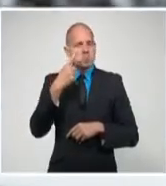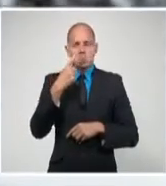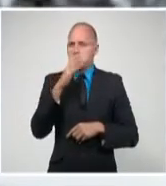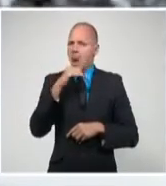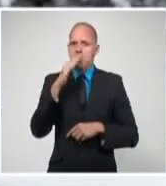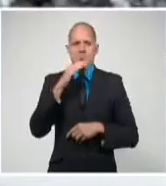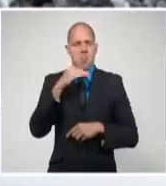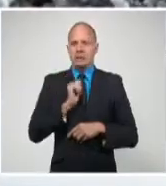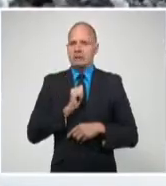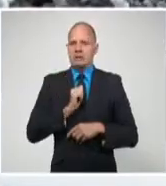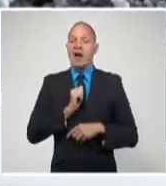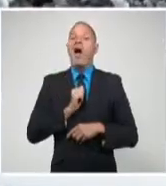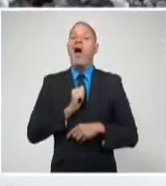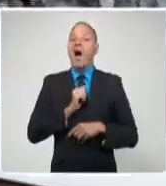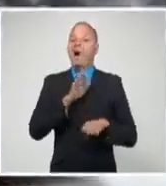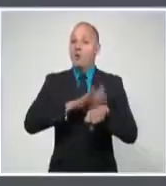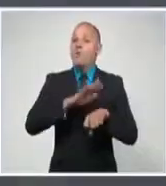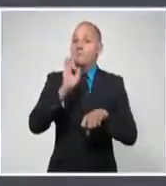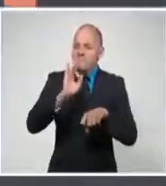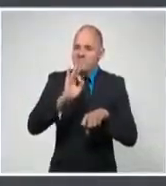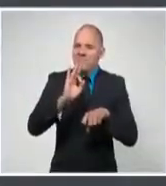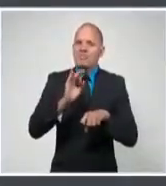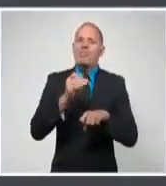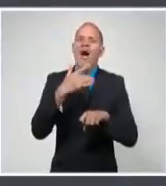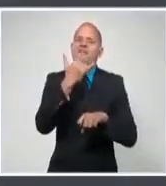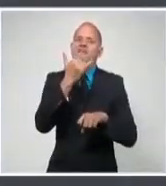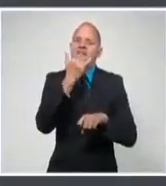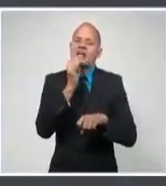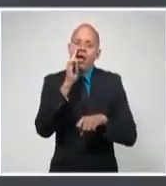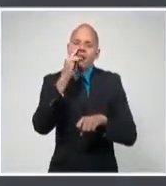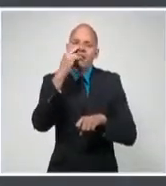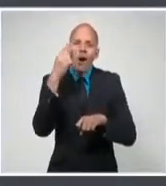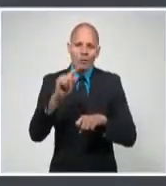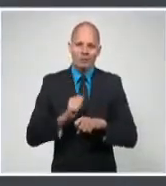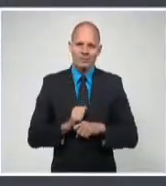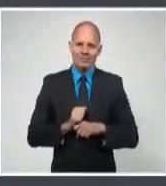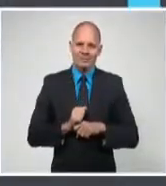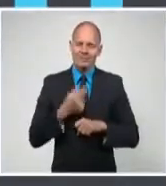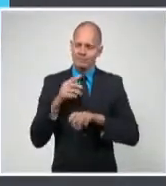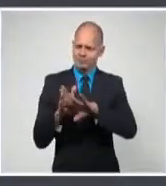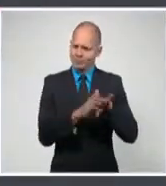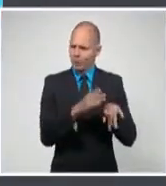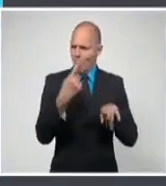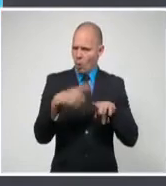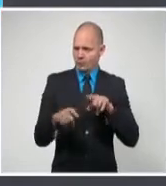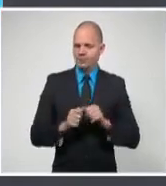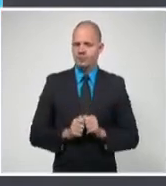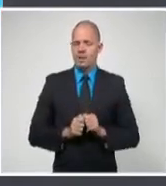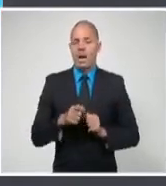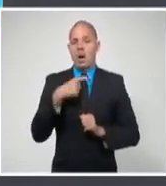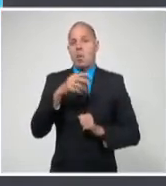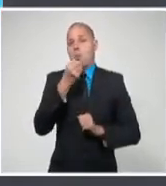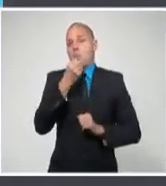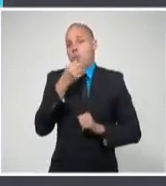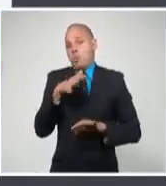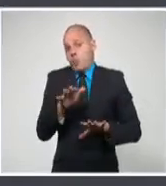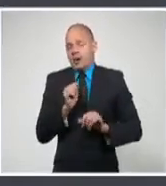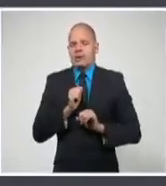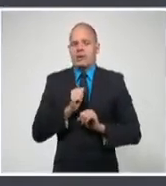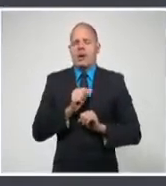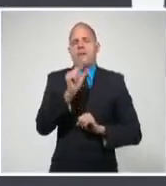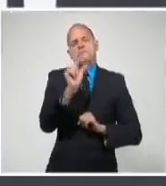a una de las dudas más frecuentes durante la pandemia. Si un paciente deja de tener síntomas, pero su PCR continúa